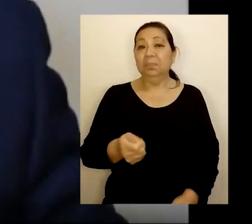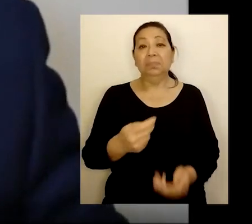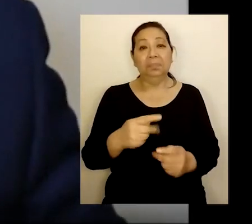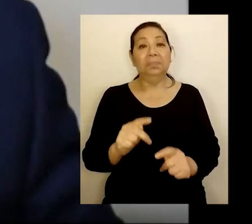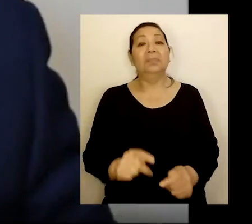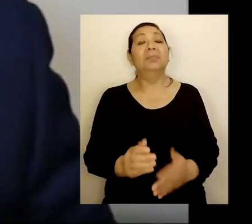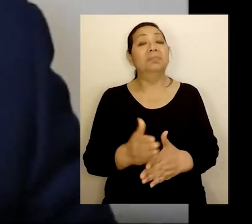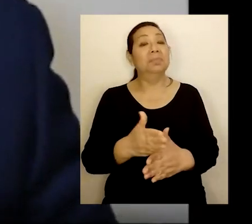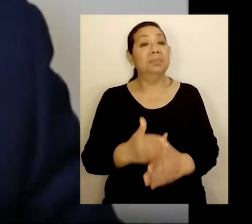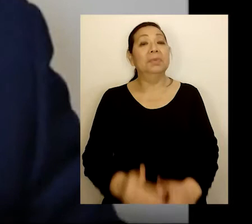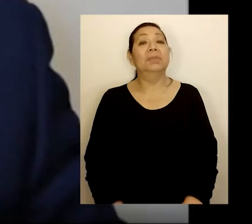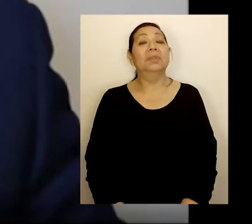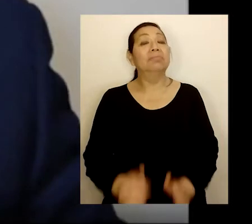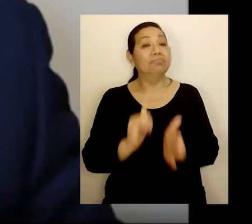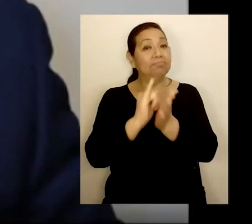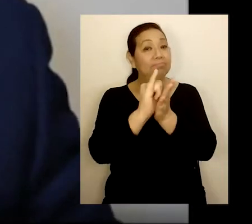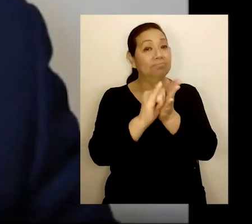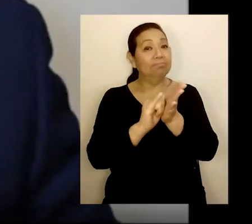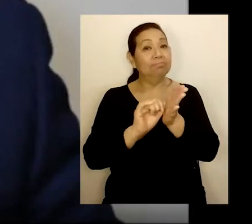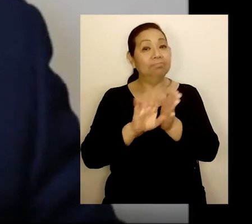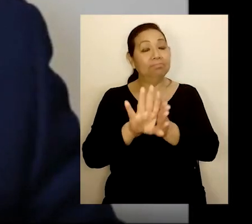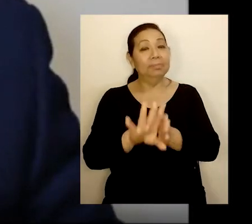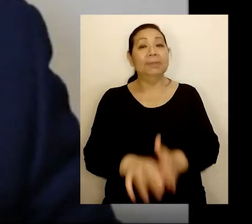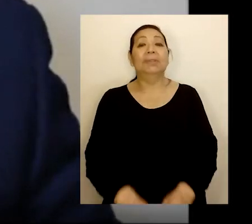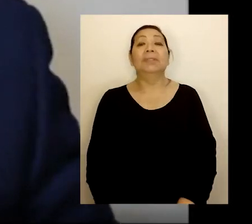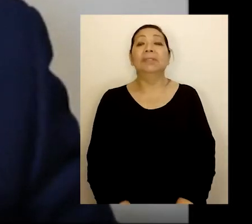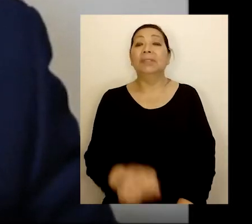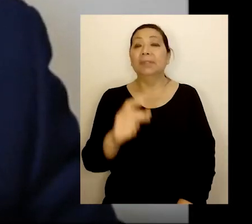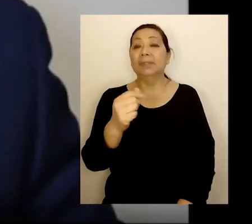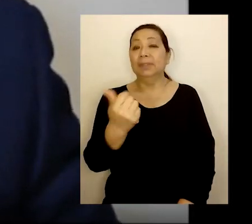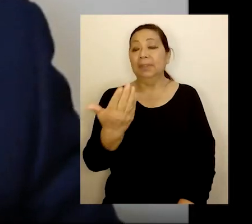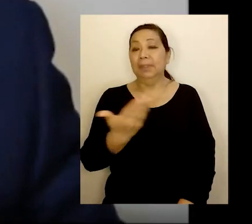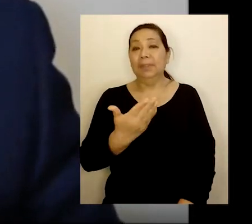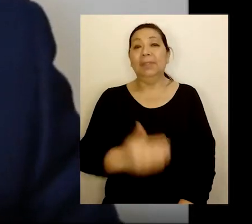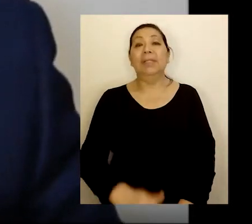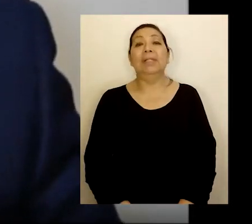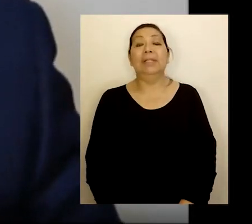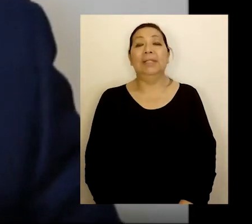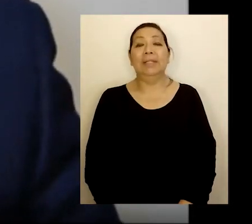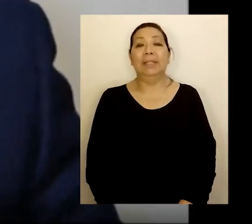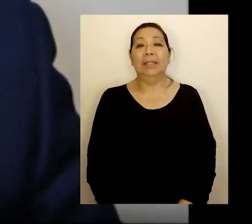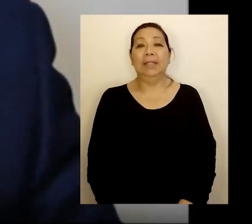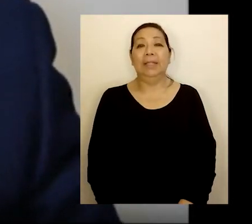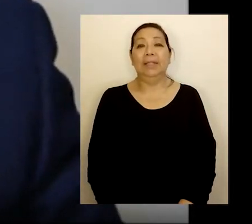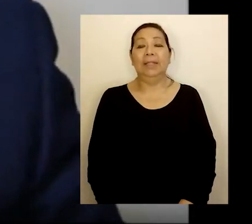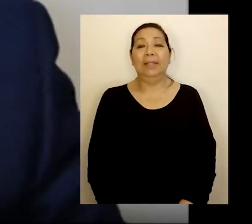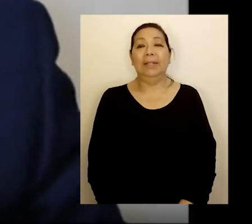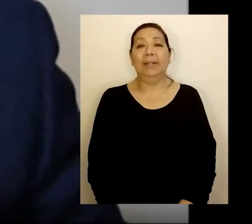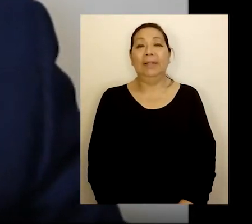permito compartir unas diapositivas para hacer mucho más gráfico y rápido la exposición.